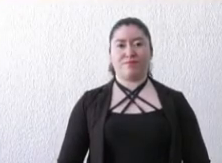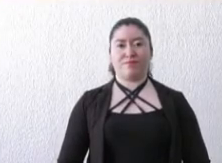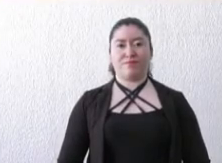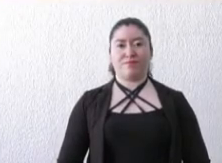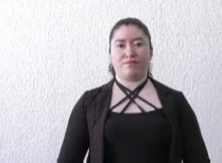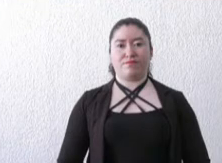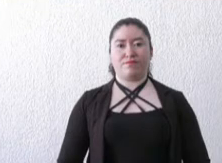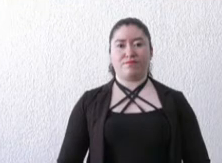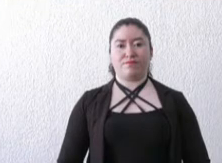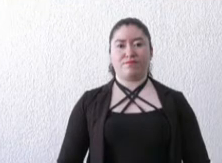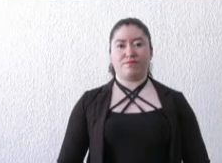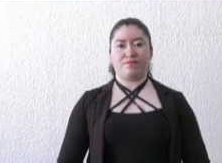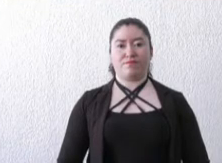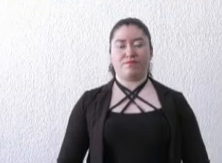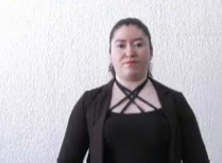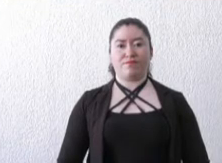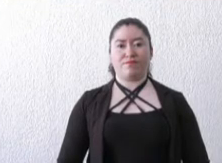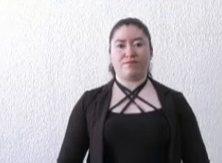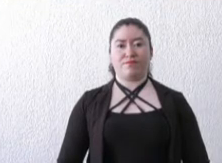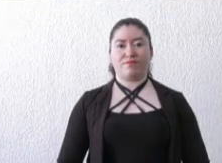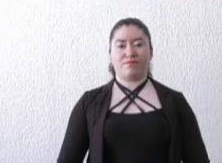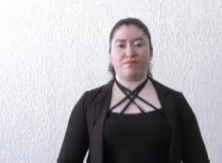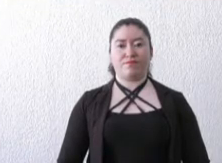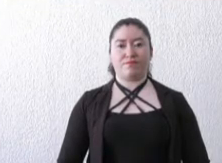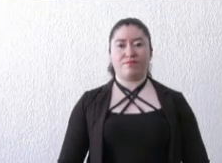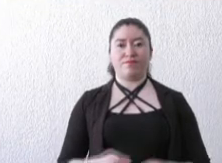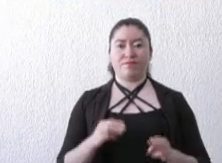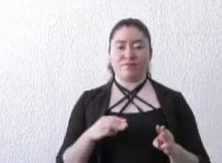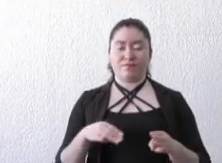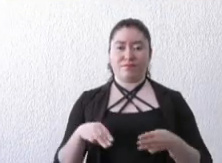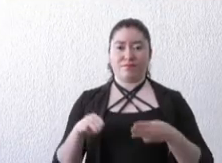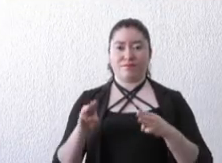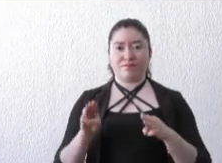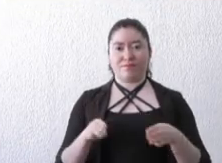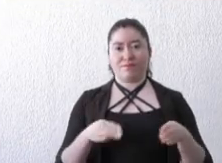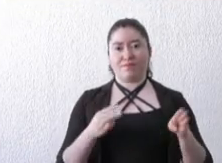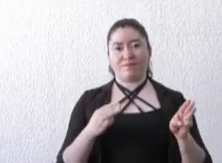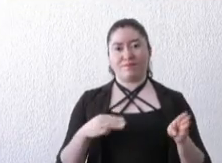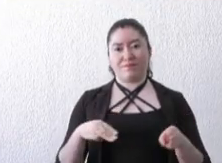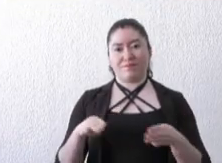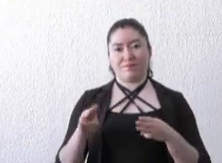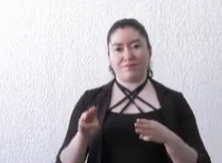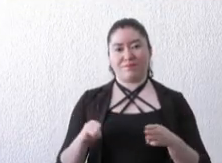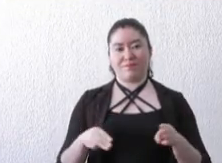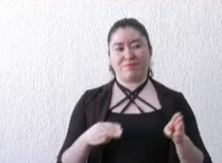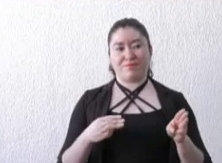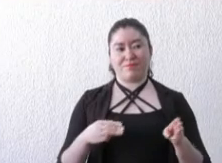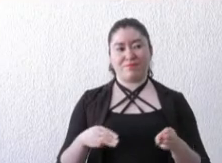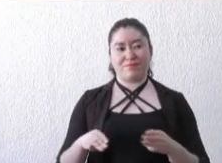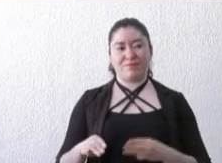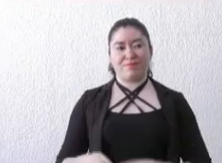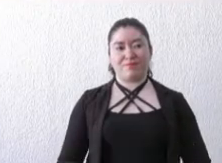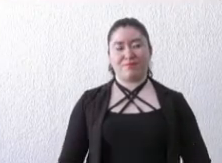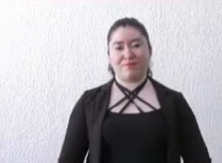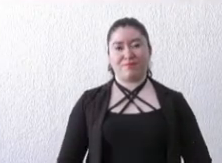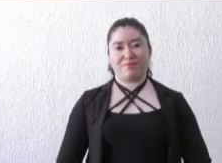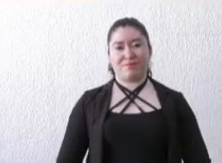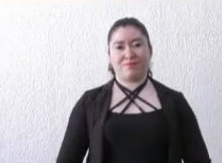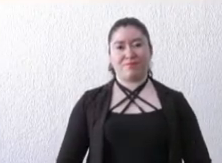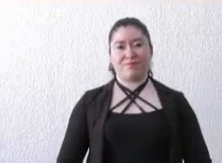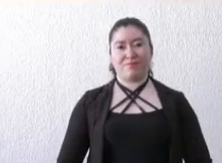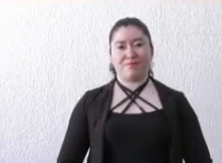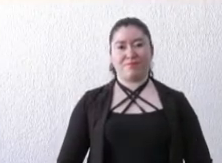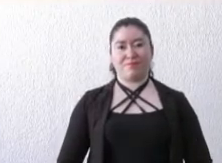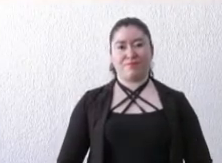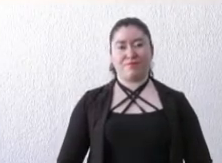para Cosmos, en el espacio que durante muchos años ocupó el cine Cosmos. Así, el gobierno mexicano recupera la historia